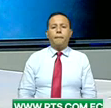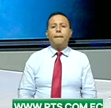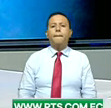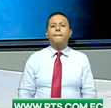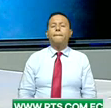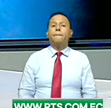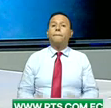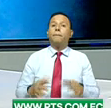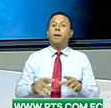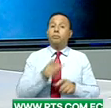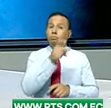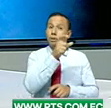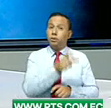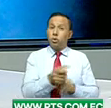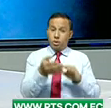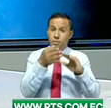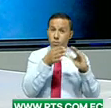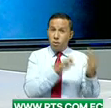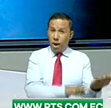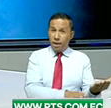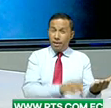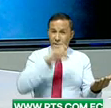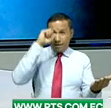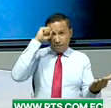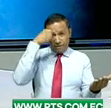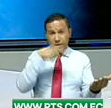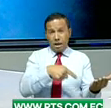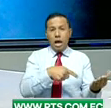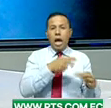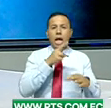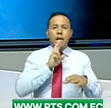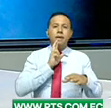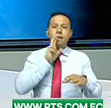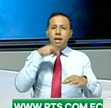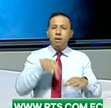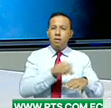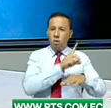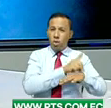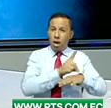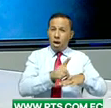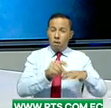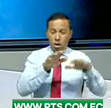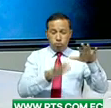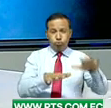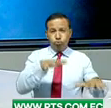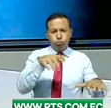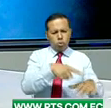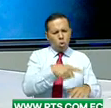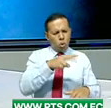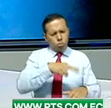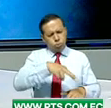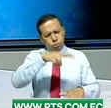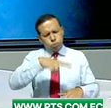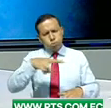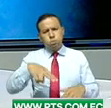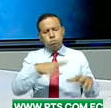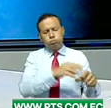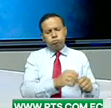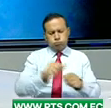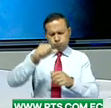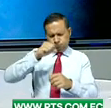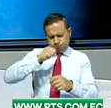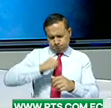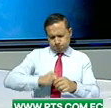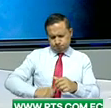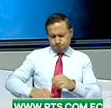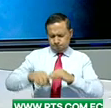y se realizó la autopsia del cadáver del joven que fue encontrado en el río Daule. El informe determinó que la causa de su fallecimiento fue por asfixia por